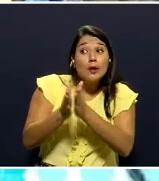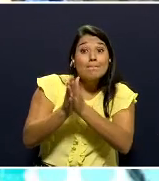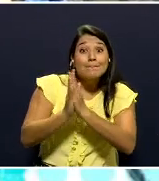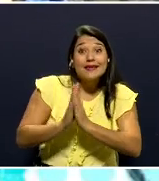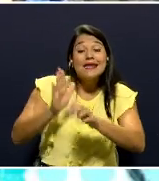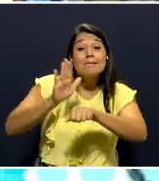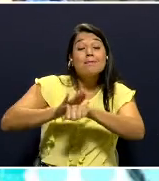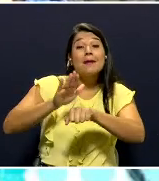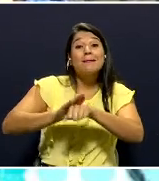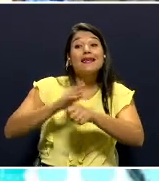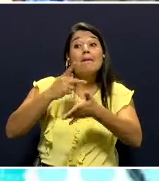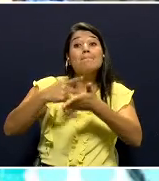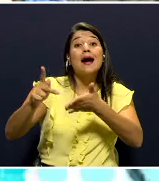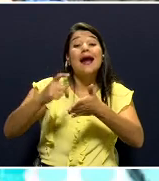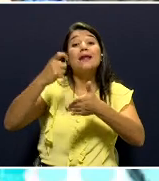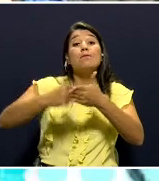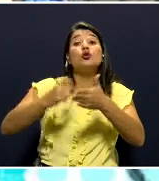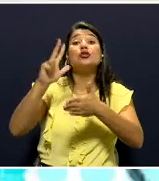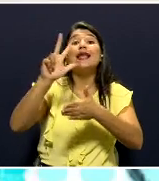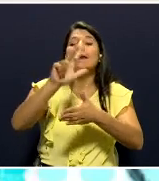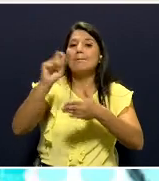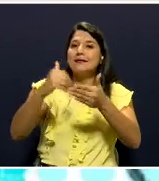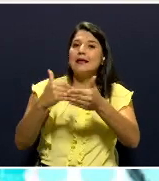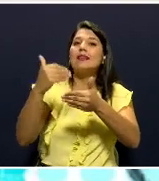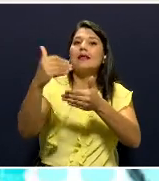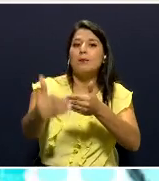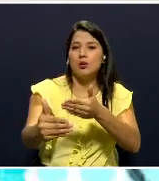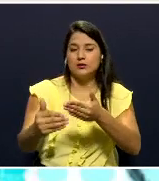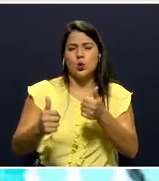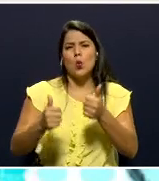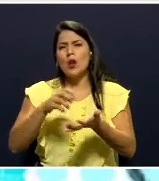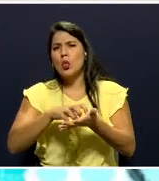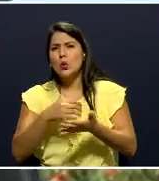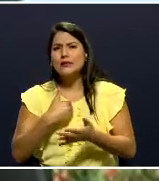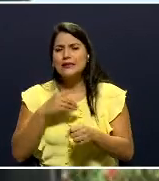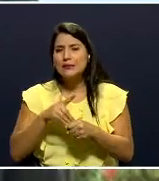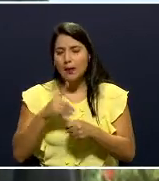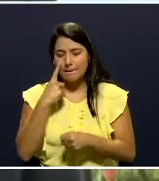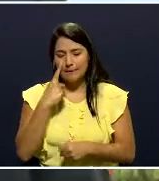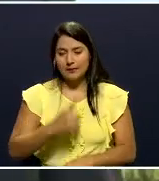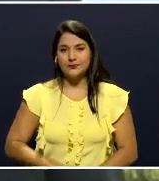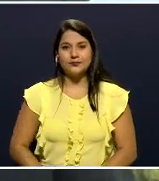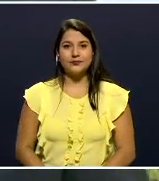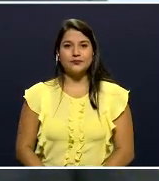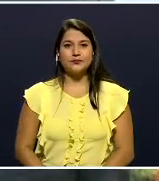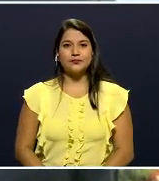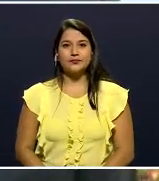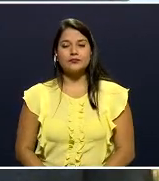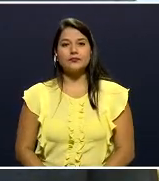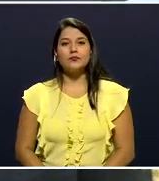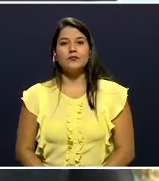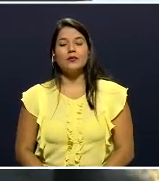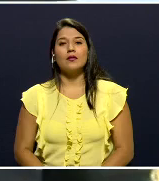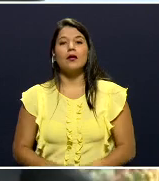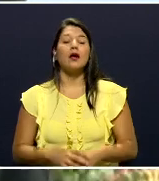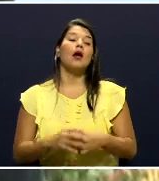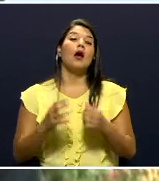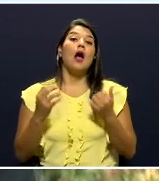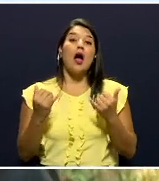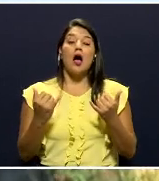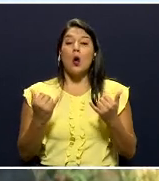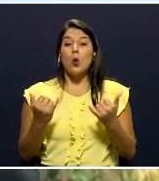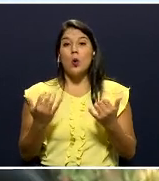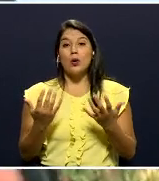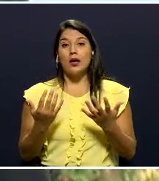de impuestos. ¿Cuáles son esas inquietudes que tienen los legisladores? Veamos. Que creen que no debería ser una moratoria, sino